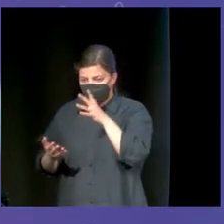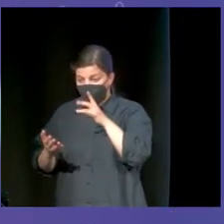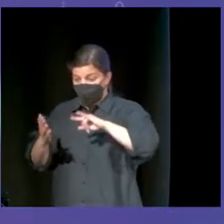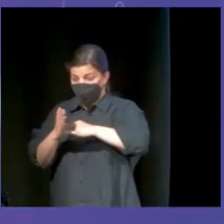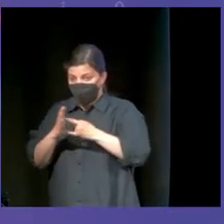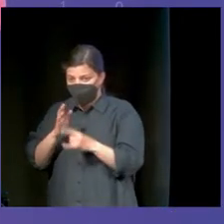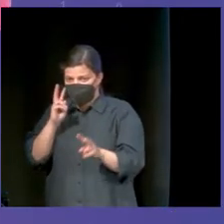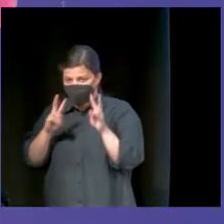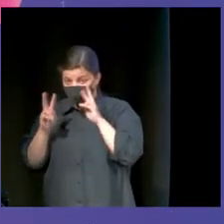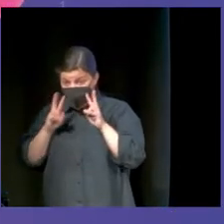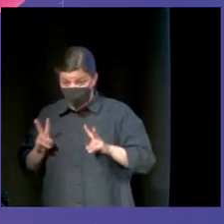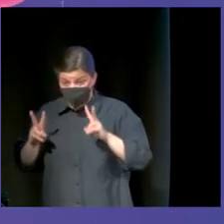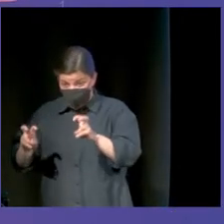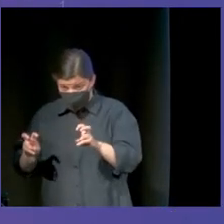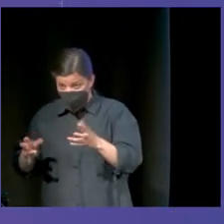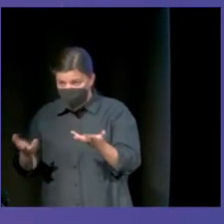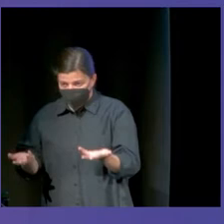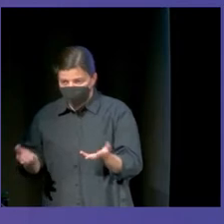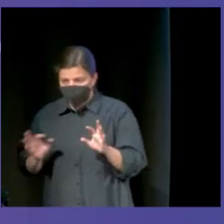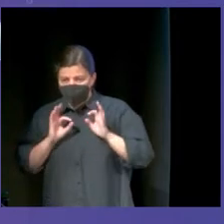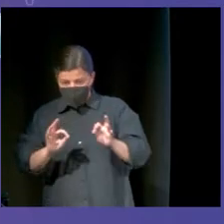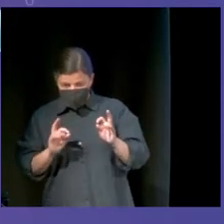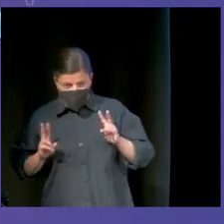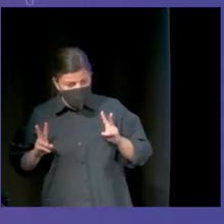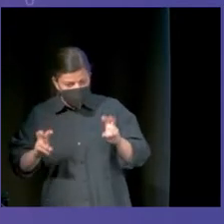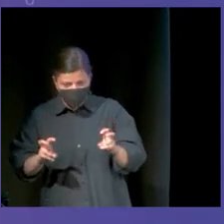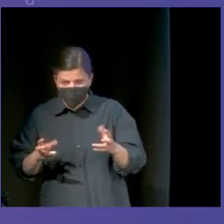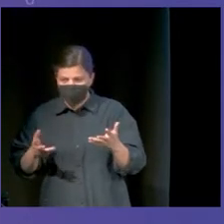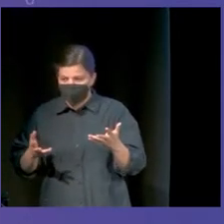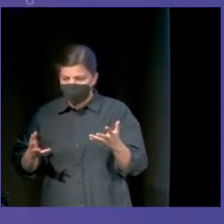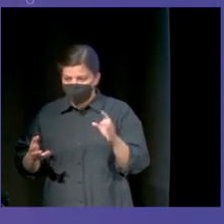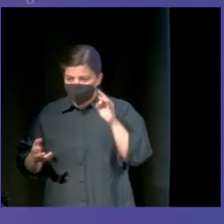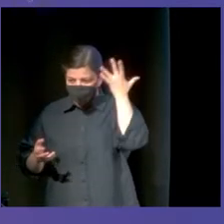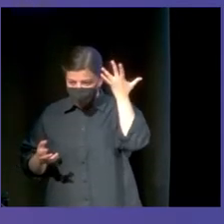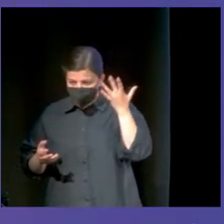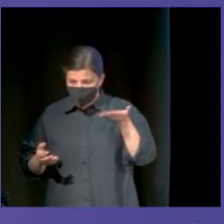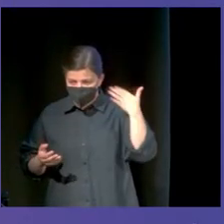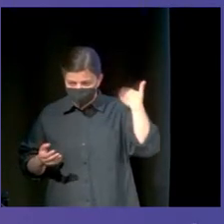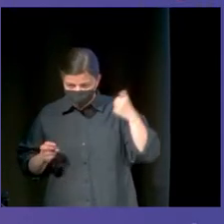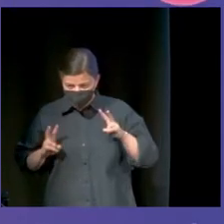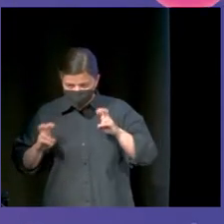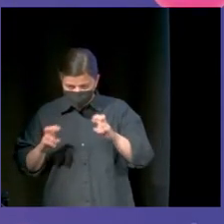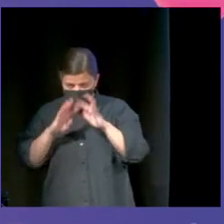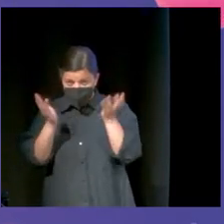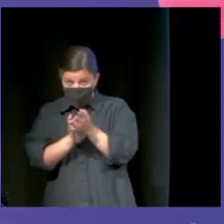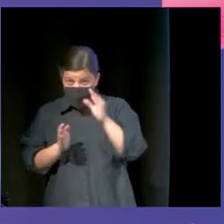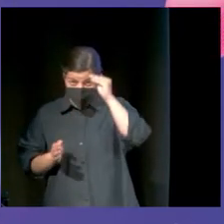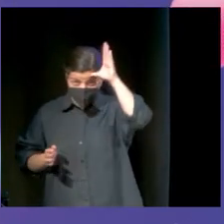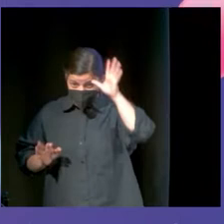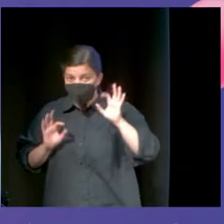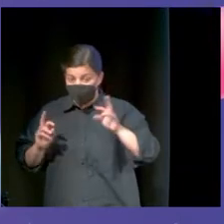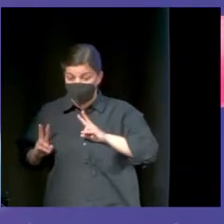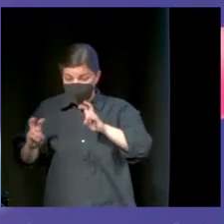la visión inicial no técnicamente la visión que se tenía de el metaverso en el origen